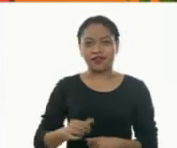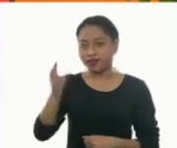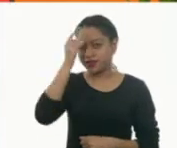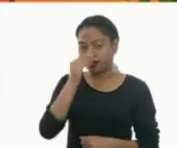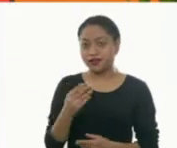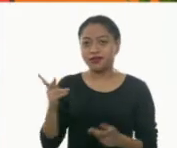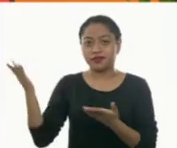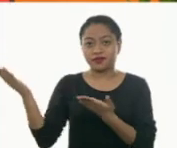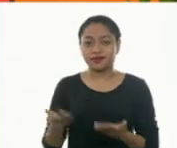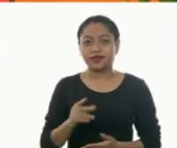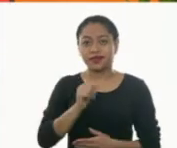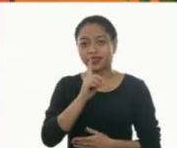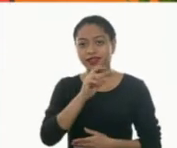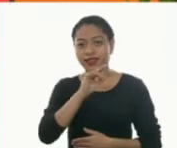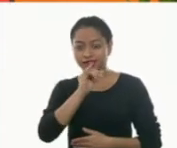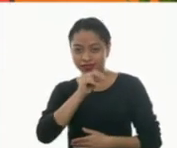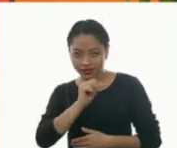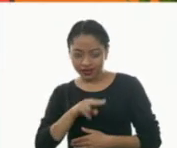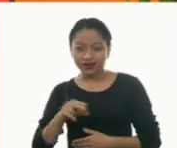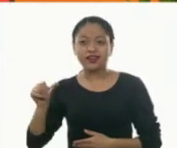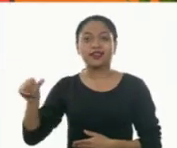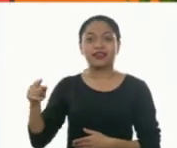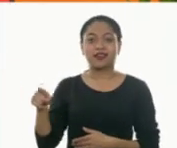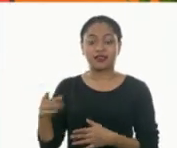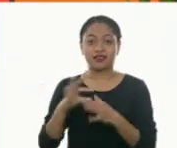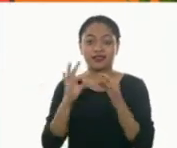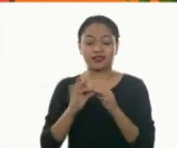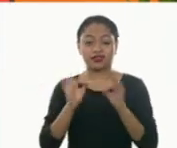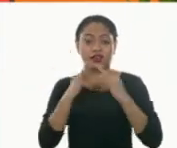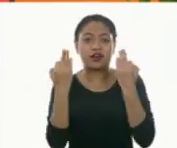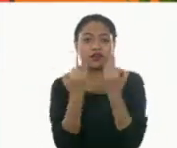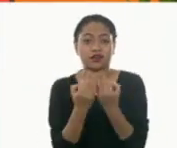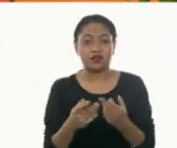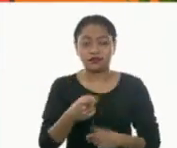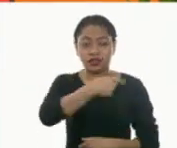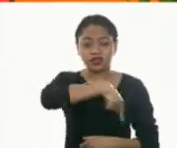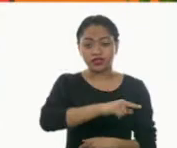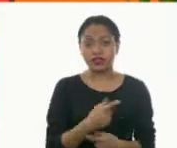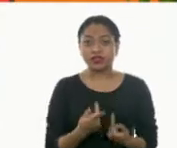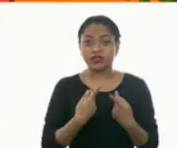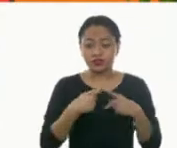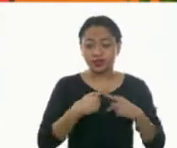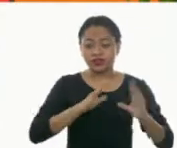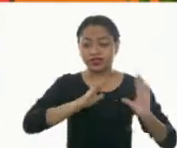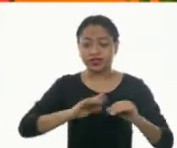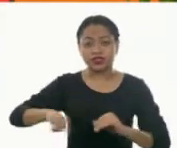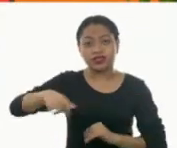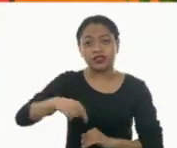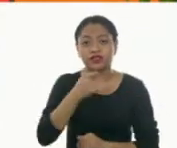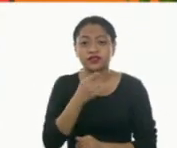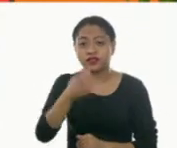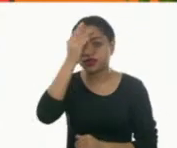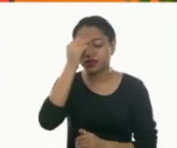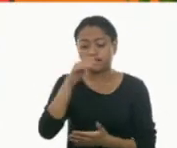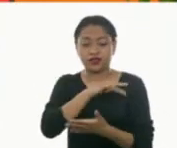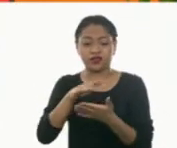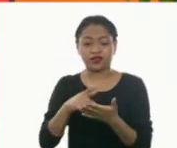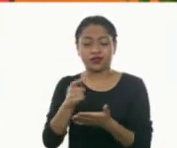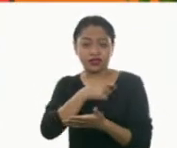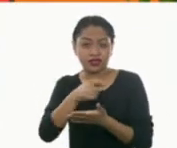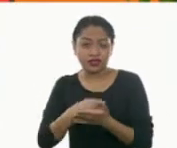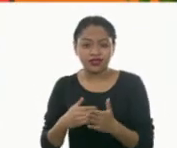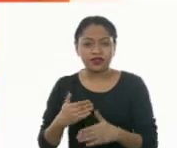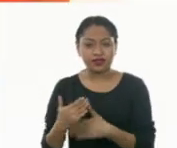quien nos compartirá algunas estrategias que facilitarán que nuestras hijas e hijos avancen en el proceso de la lectura y la